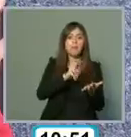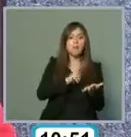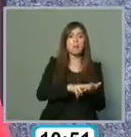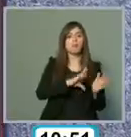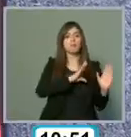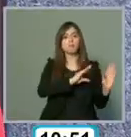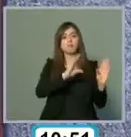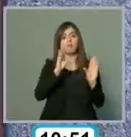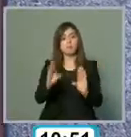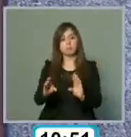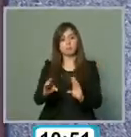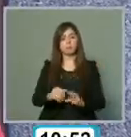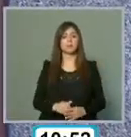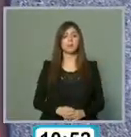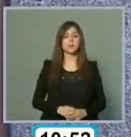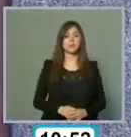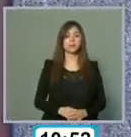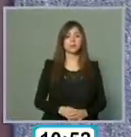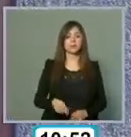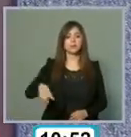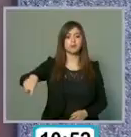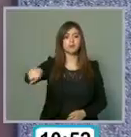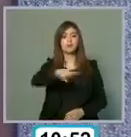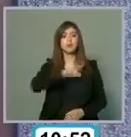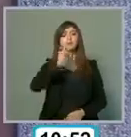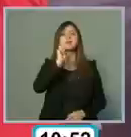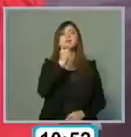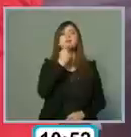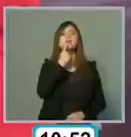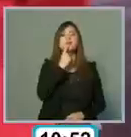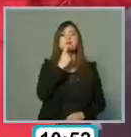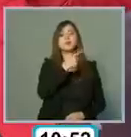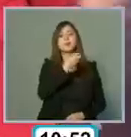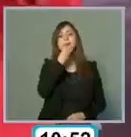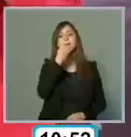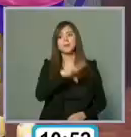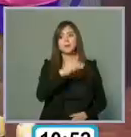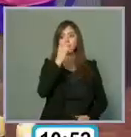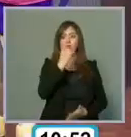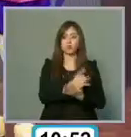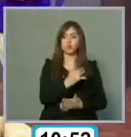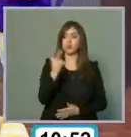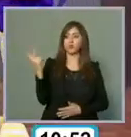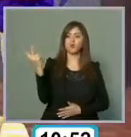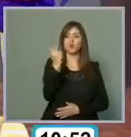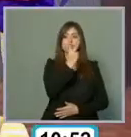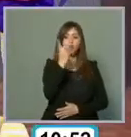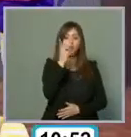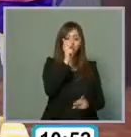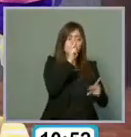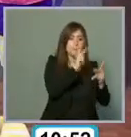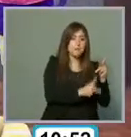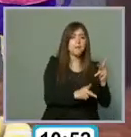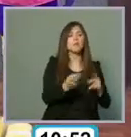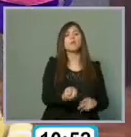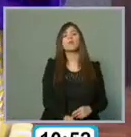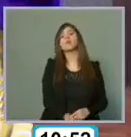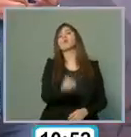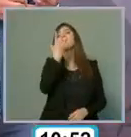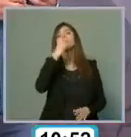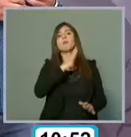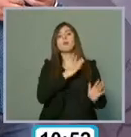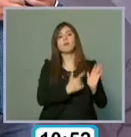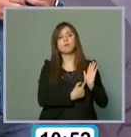es algo majestuoso. Y los personajes están padrísimos. Ellos dos son solo una pequeña parte de todos los personajes que ¿Cuántos nos personajes acompañan. más